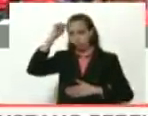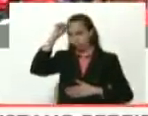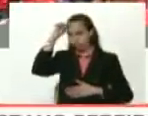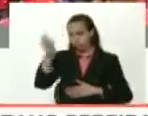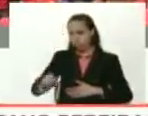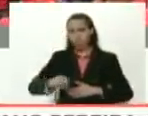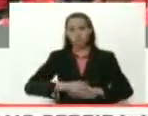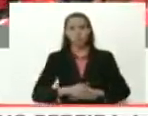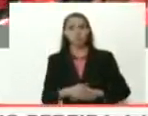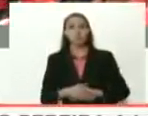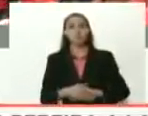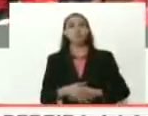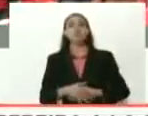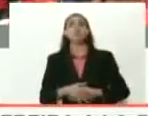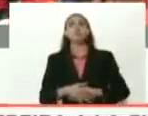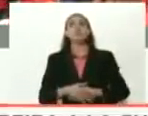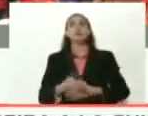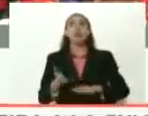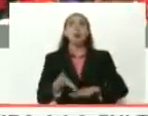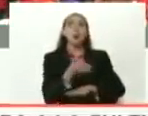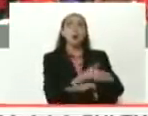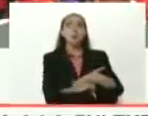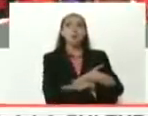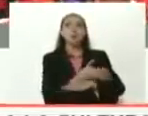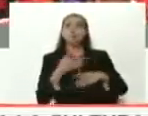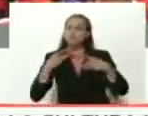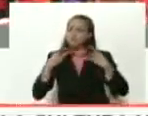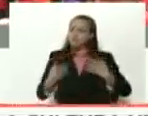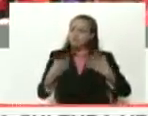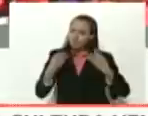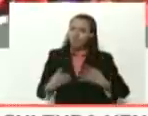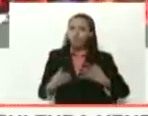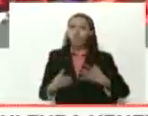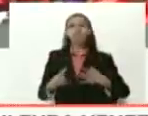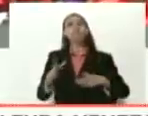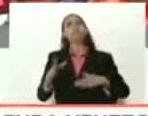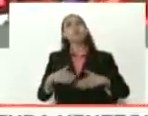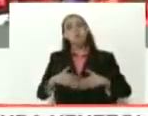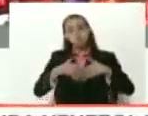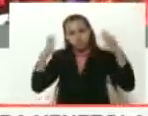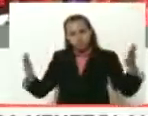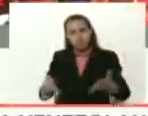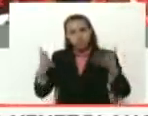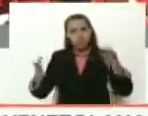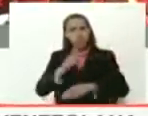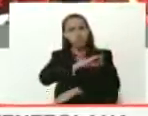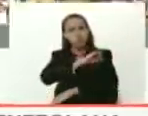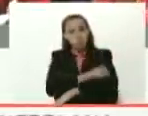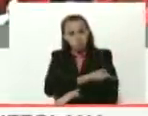Chávez. En estos días que son de mucho dolor, pero también tienen que ser de mucha fortaleza.